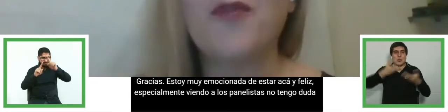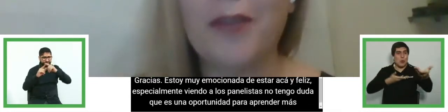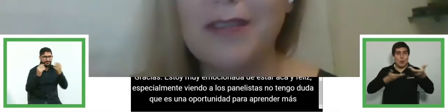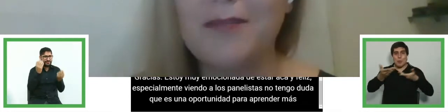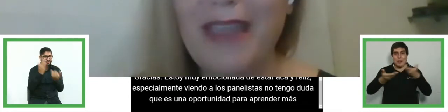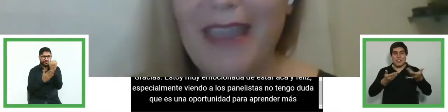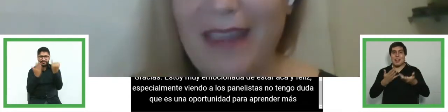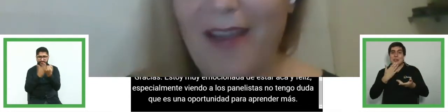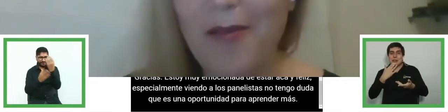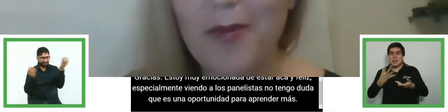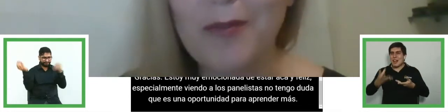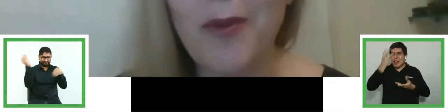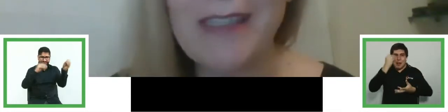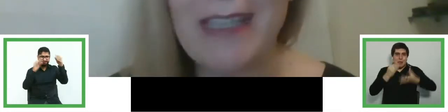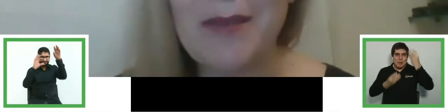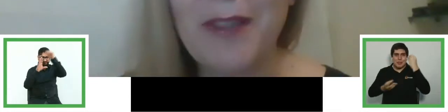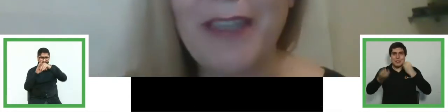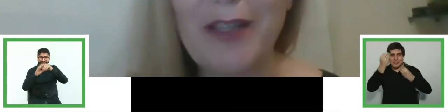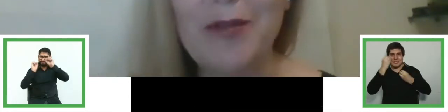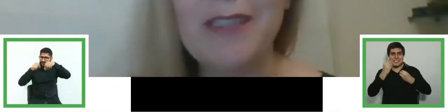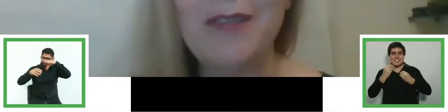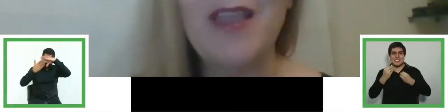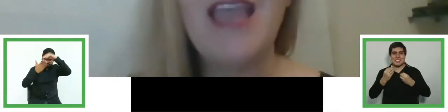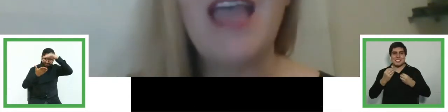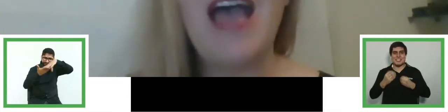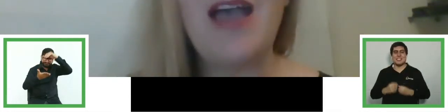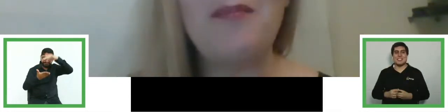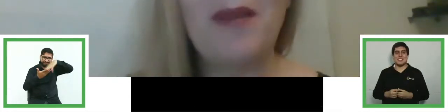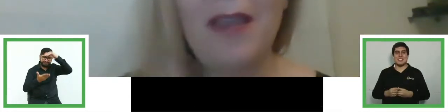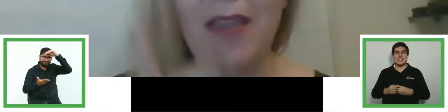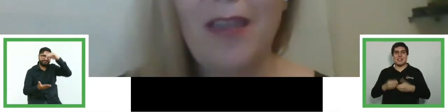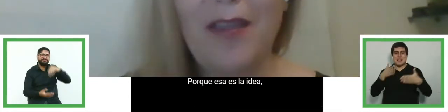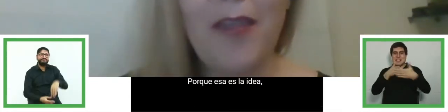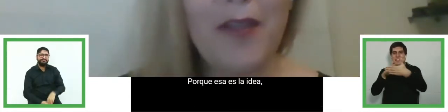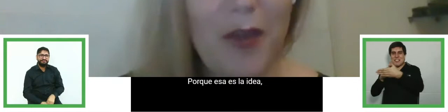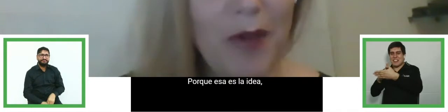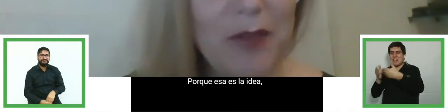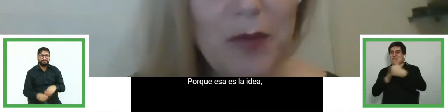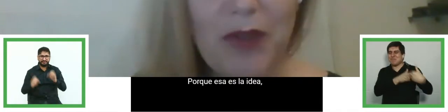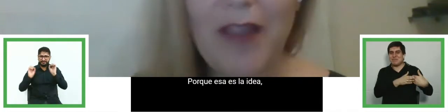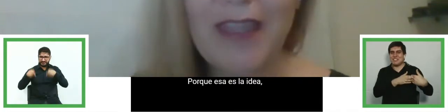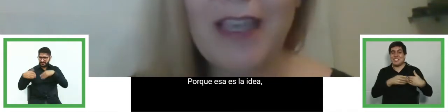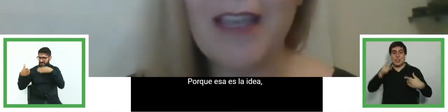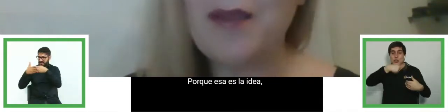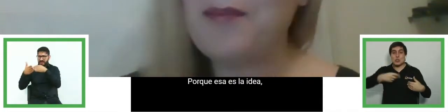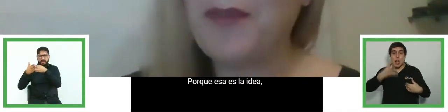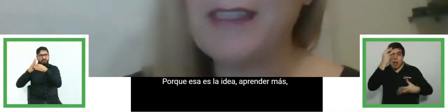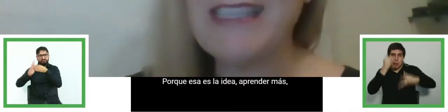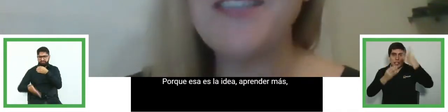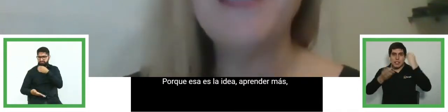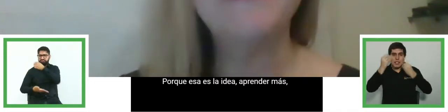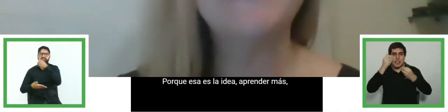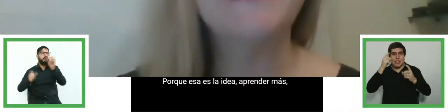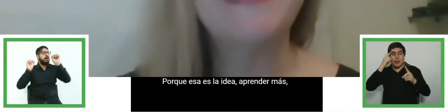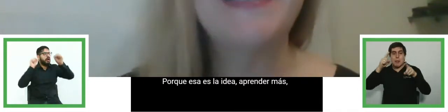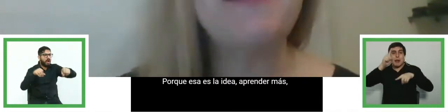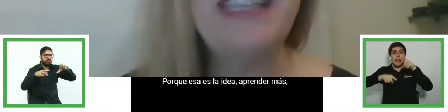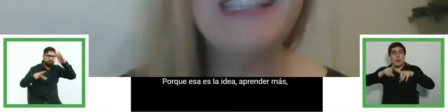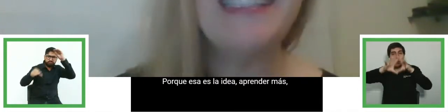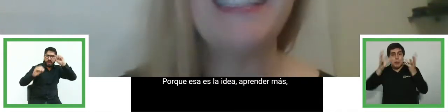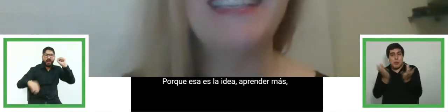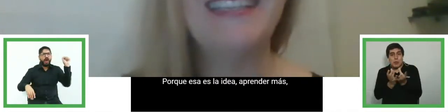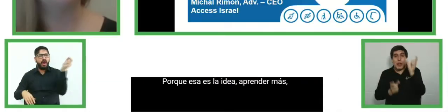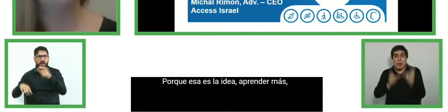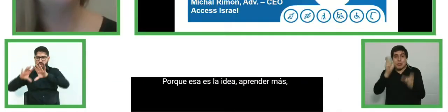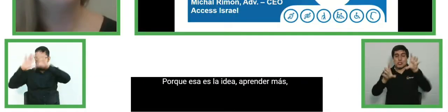compartir sin límites, sin barreras, hacer nuestro mundo más inclusivo. ¿Van a poner la